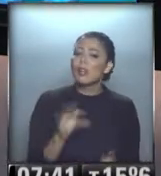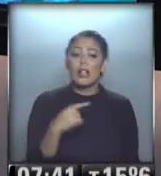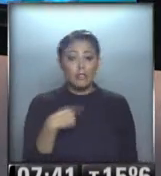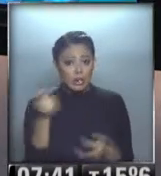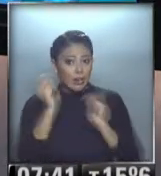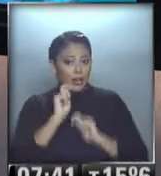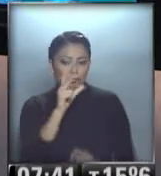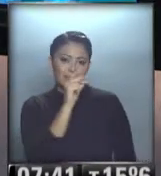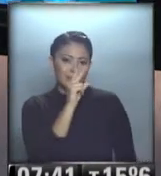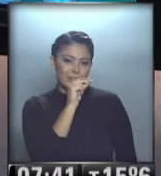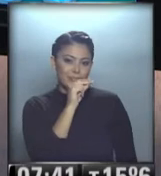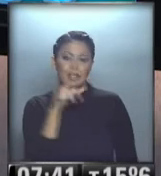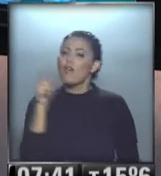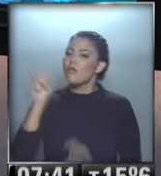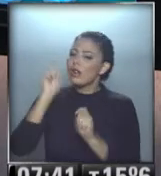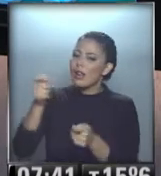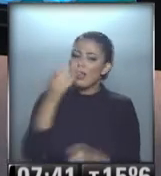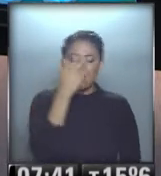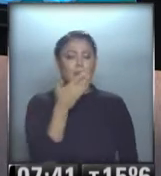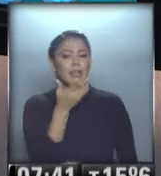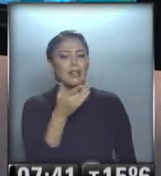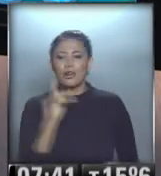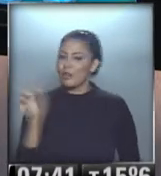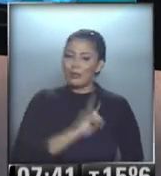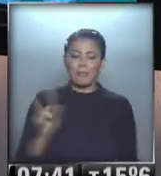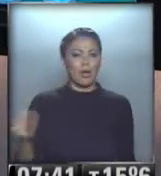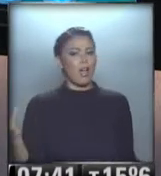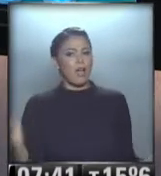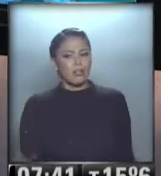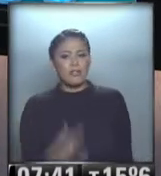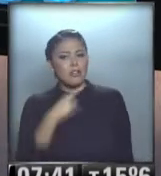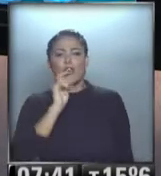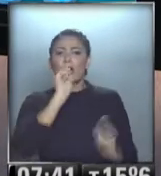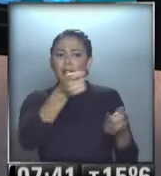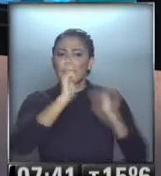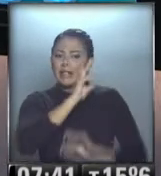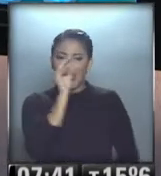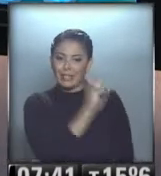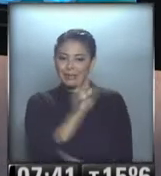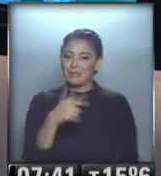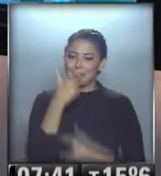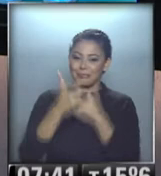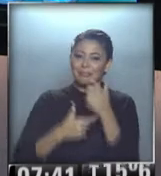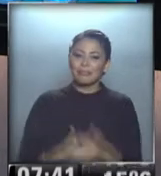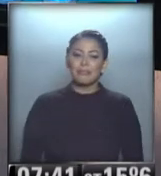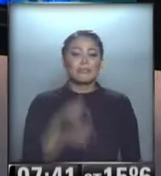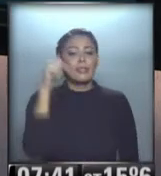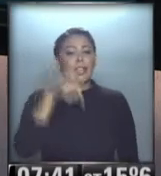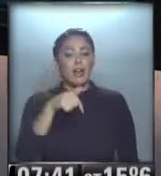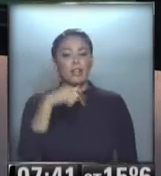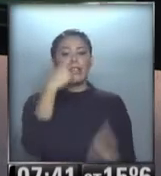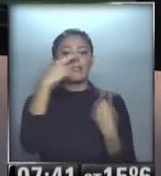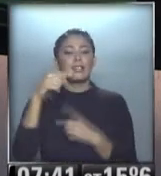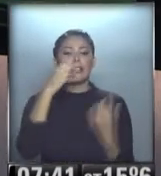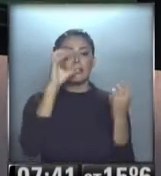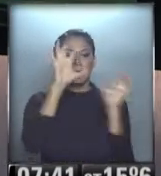recibí regalito, Cari. ¿Hiciste ya vamos regalito? A hacer el reclamo correspondiente. No, tampoco. Ay, qué si no recibí, no voy a hacer tampoco. Vamos a recorrer nuestro país, vamos a